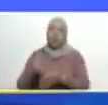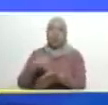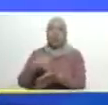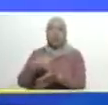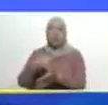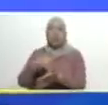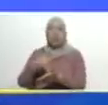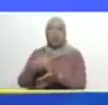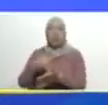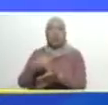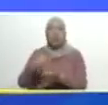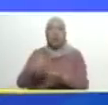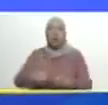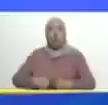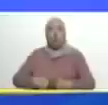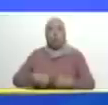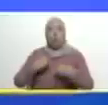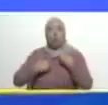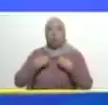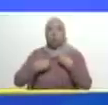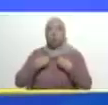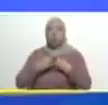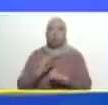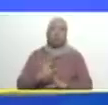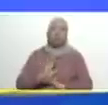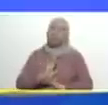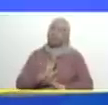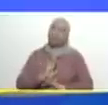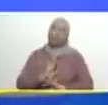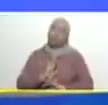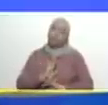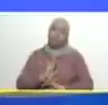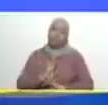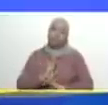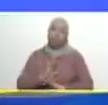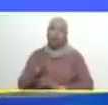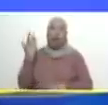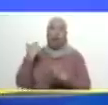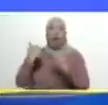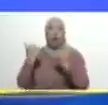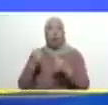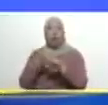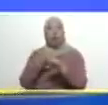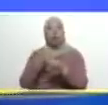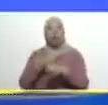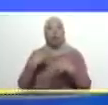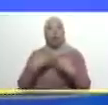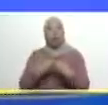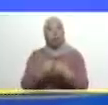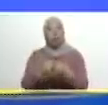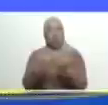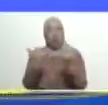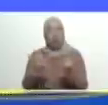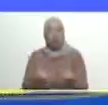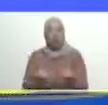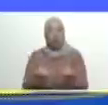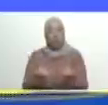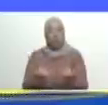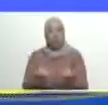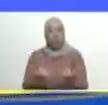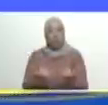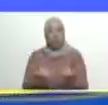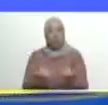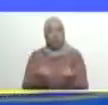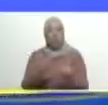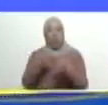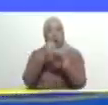inestabilidad, porque como dije al comienzo, si hubo un momento donde debemos trabajar juntos, es ahora, por lo